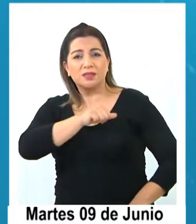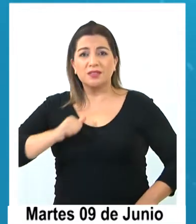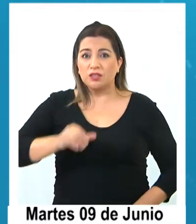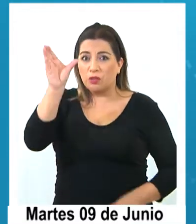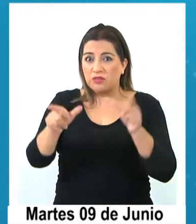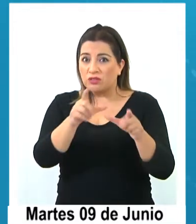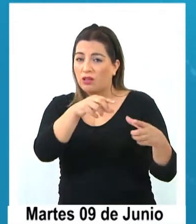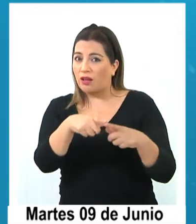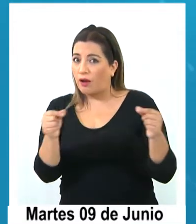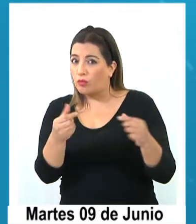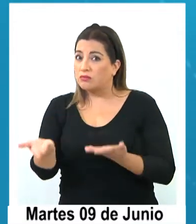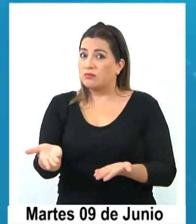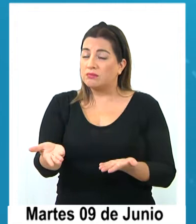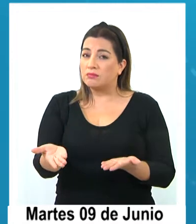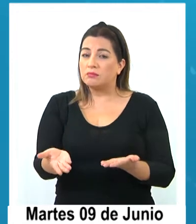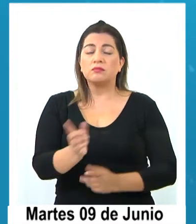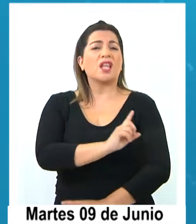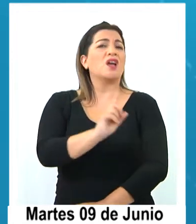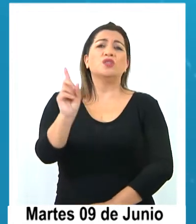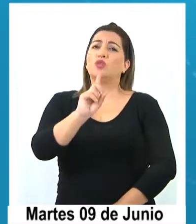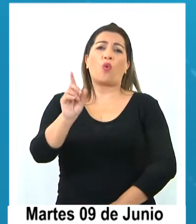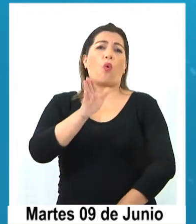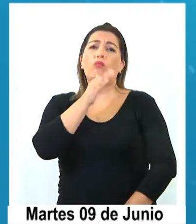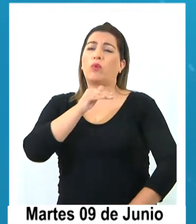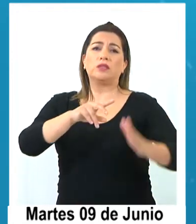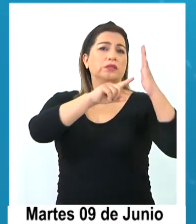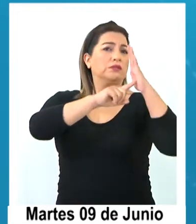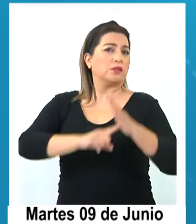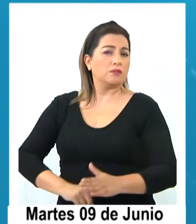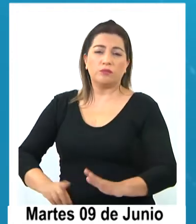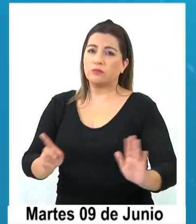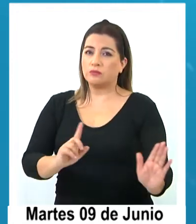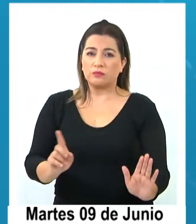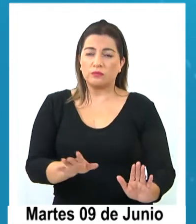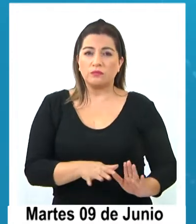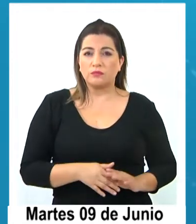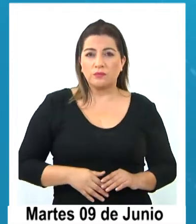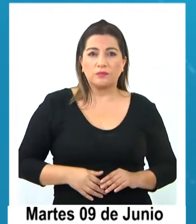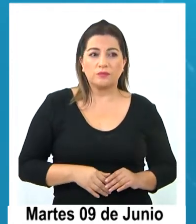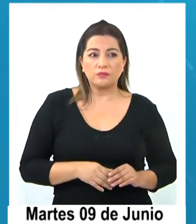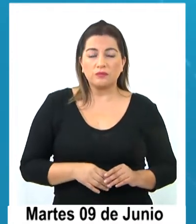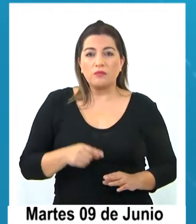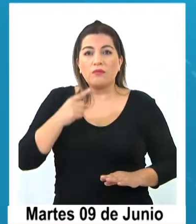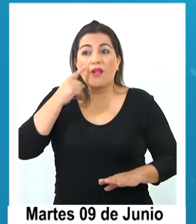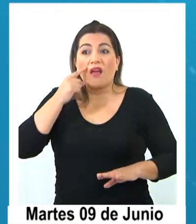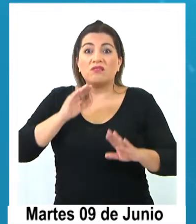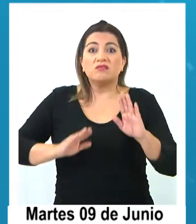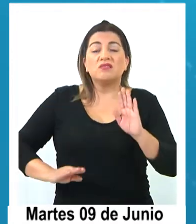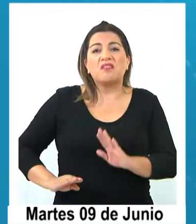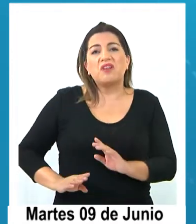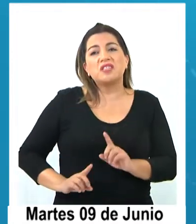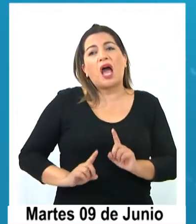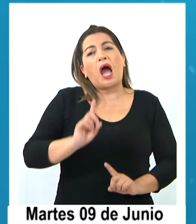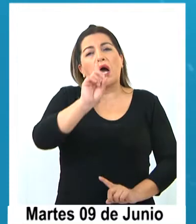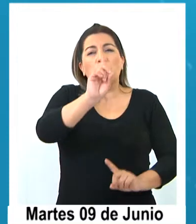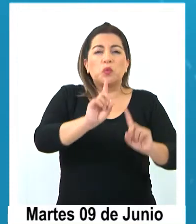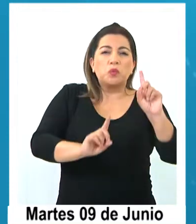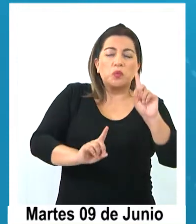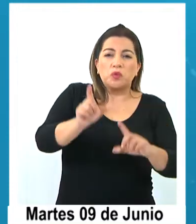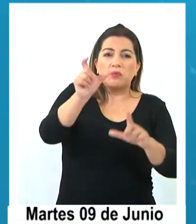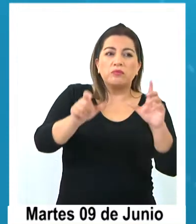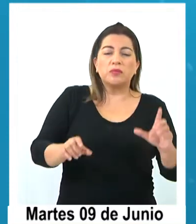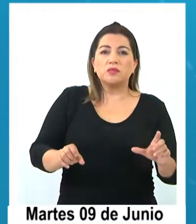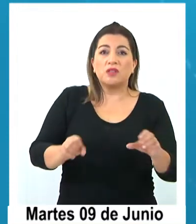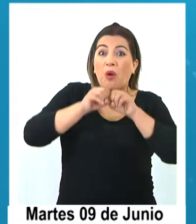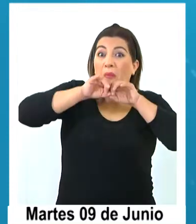esto, con estas personas? No, no, no, no. Sí ha sido, tal vez de manera individual, pero